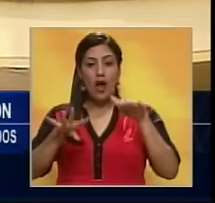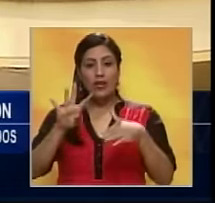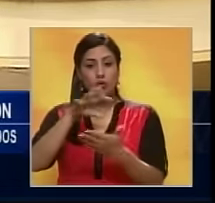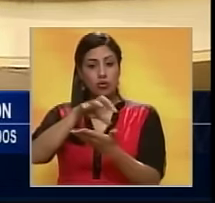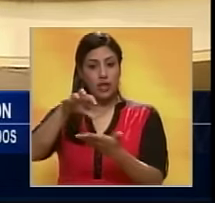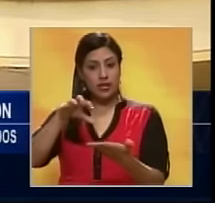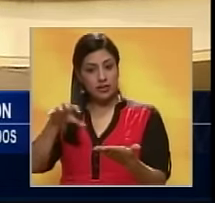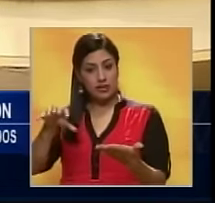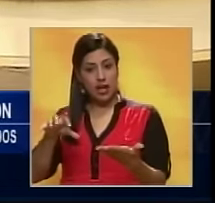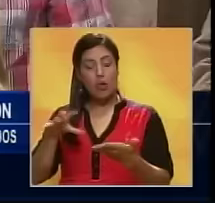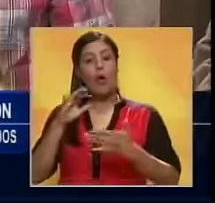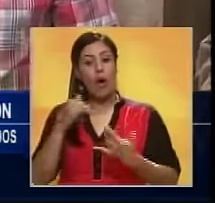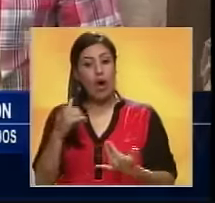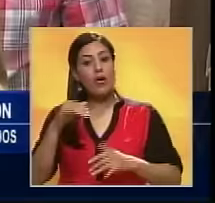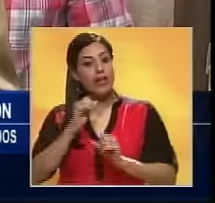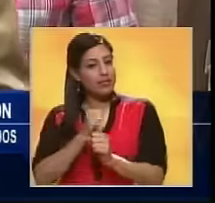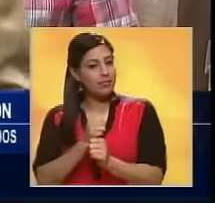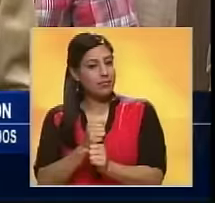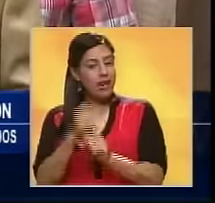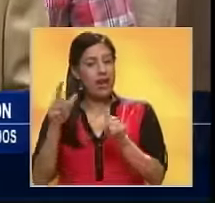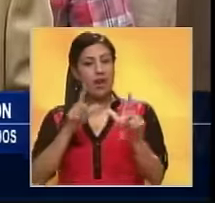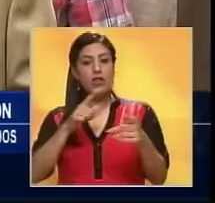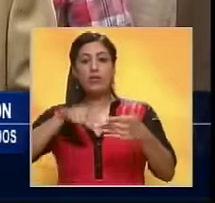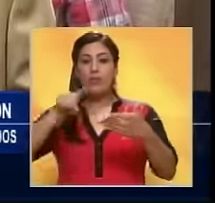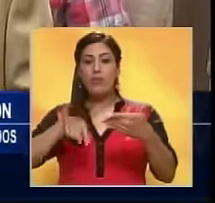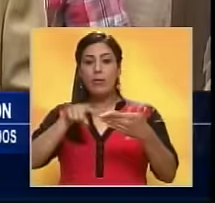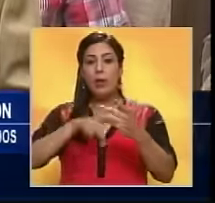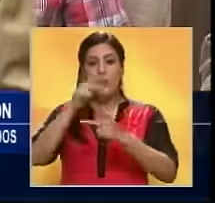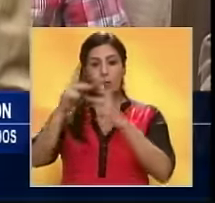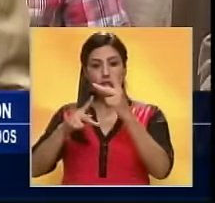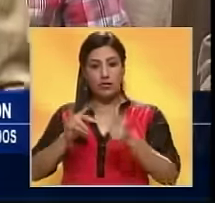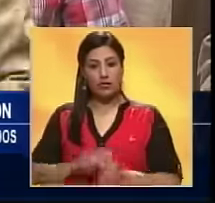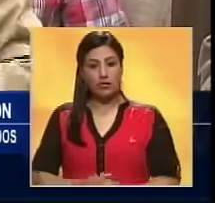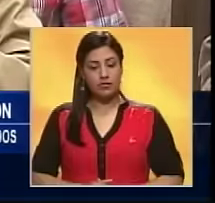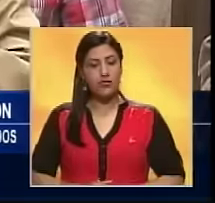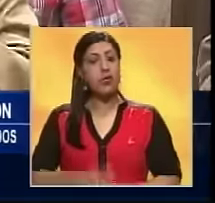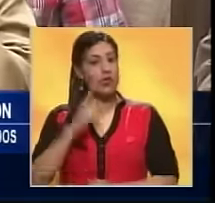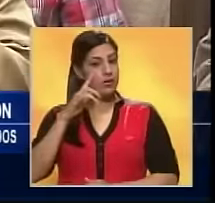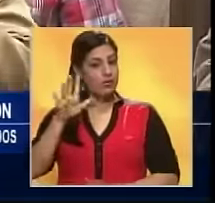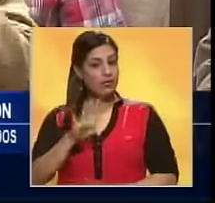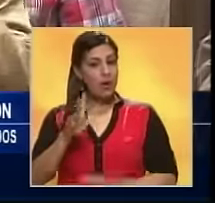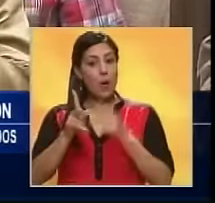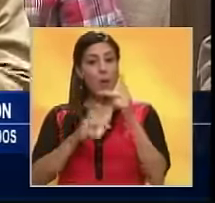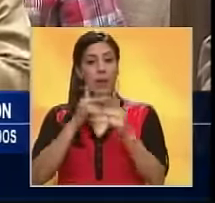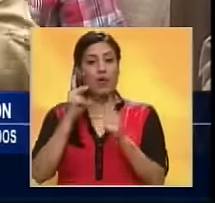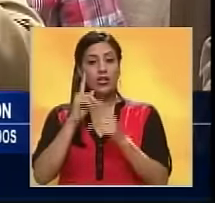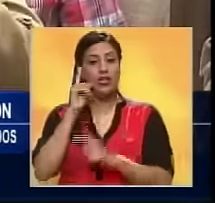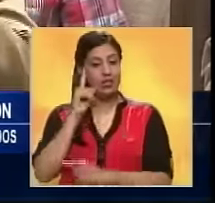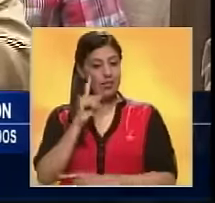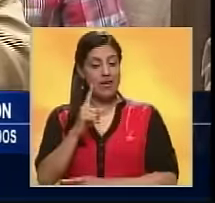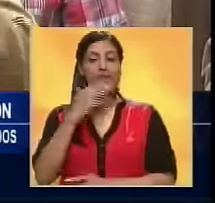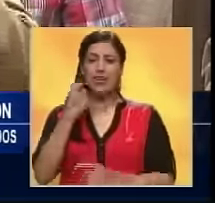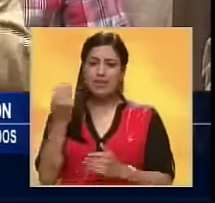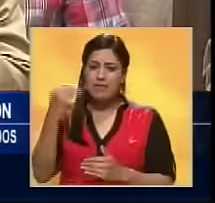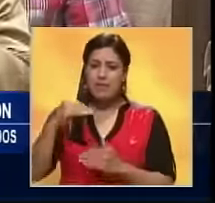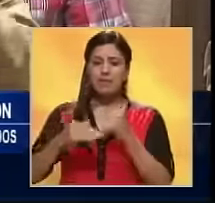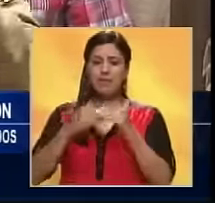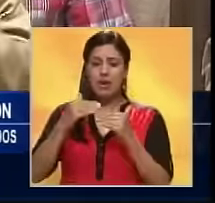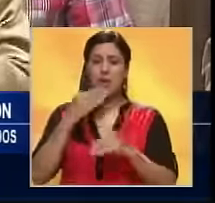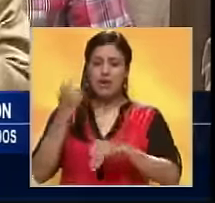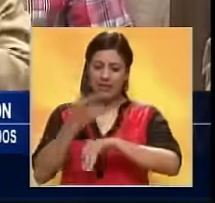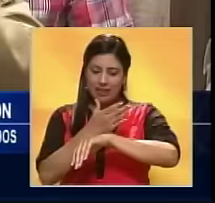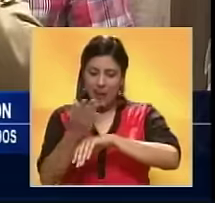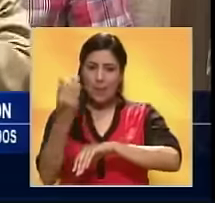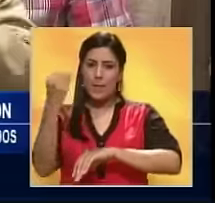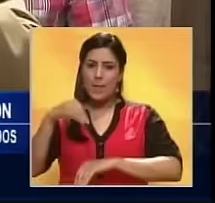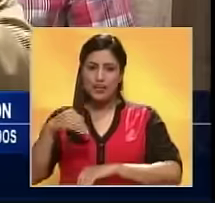14 estados y ahora hay que esperar que esas firmas sean procesadas. A su juicio, el proceso ha debido ser mejor, contar con más